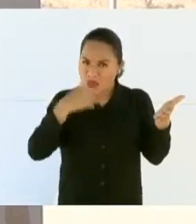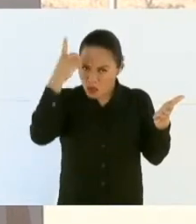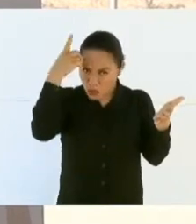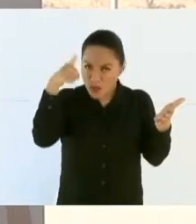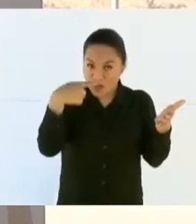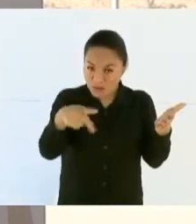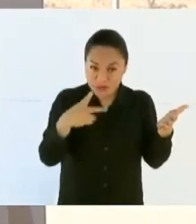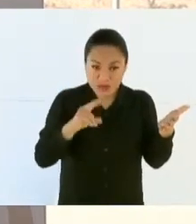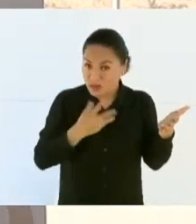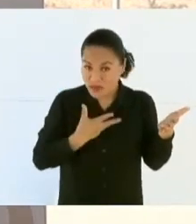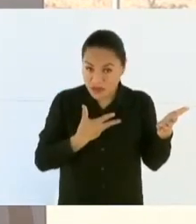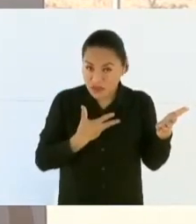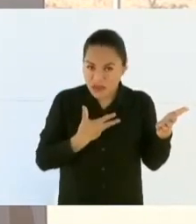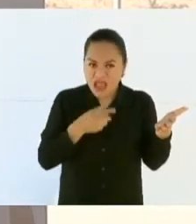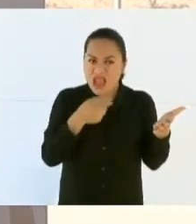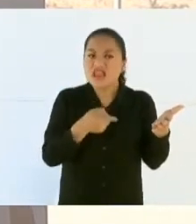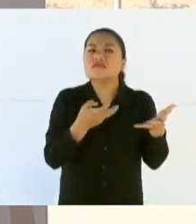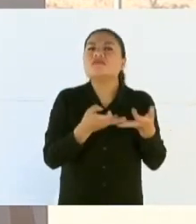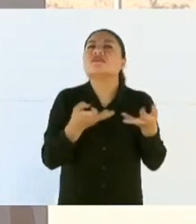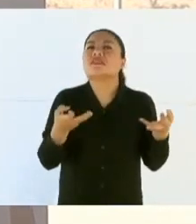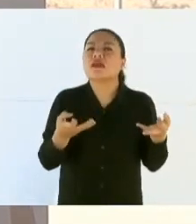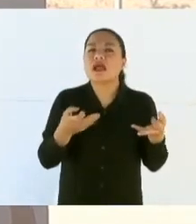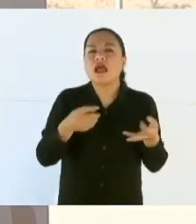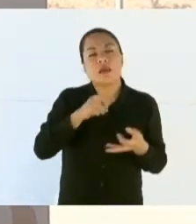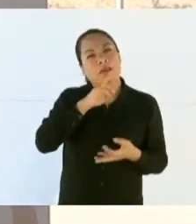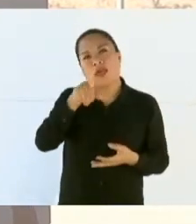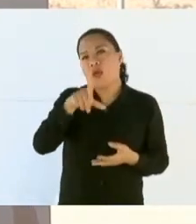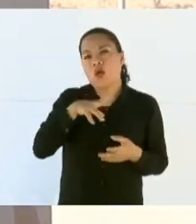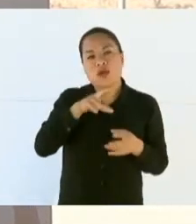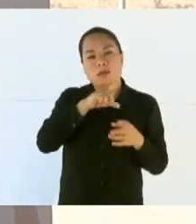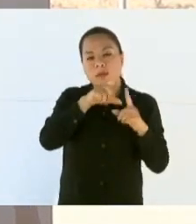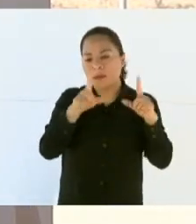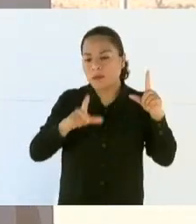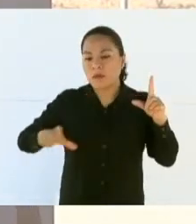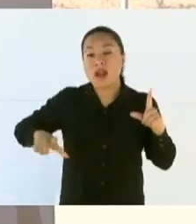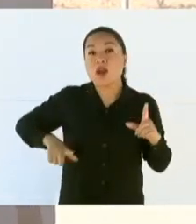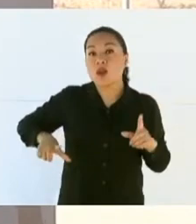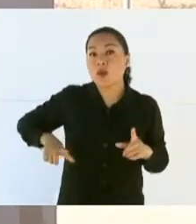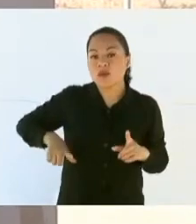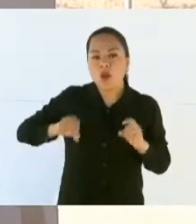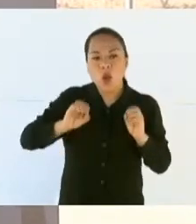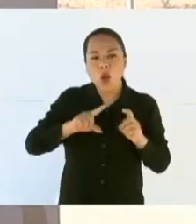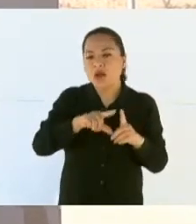eran tierras nacionales o baldías,